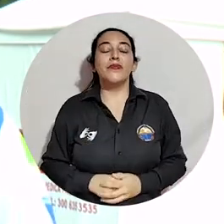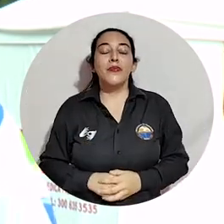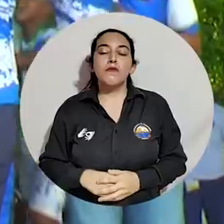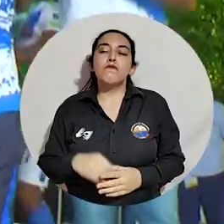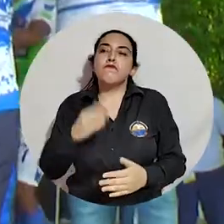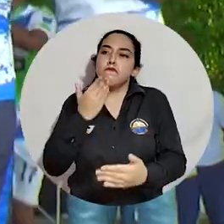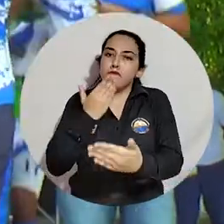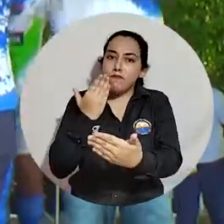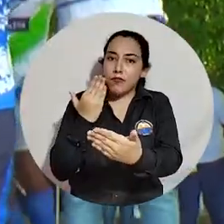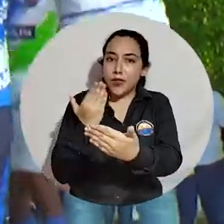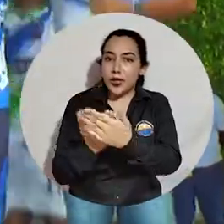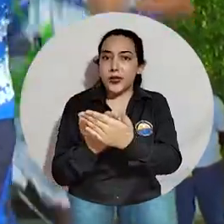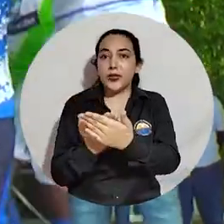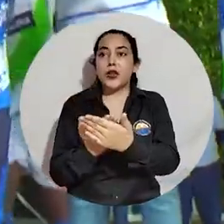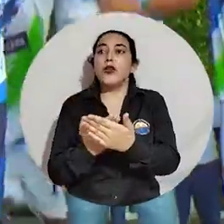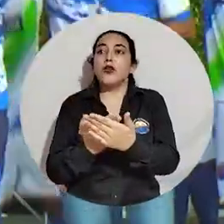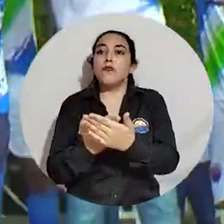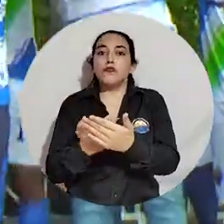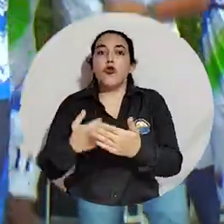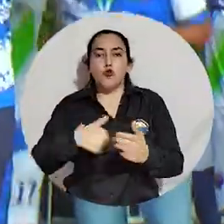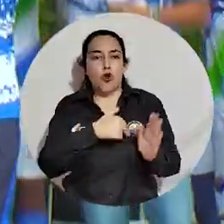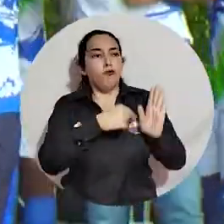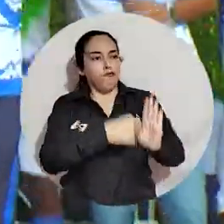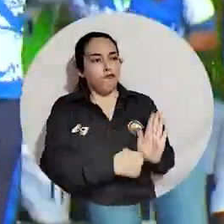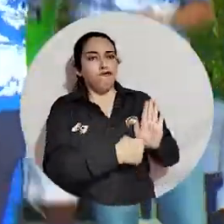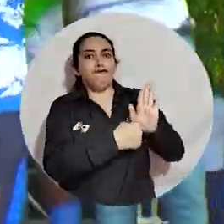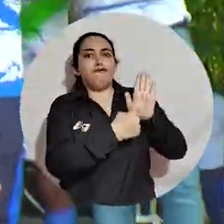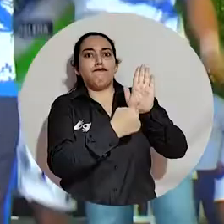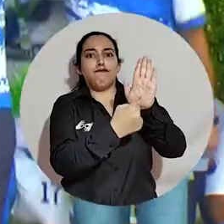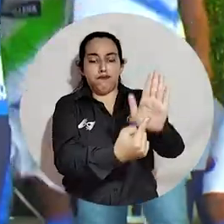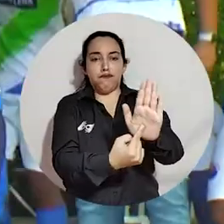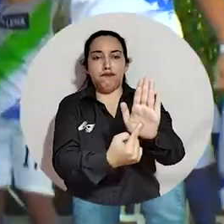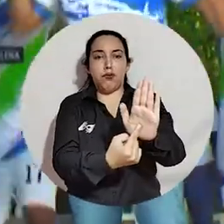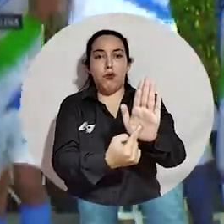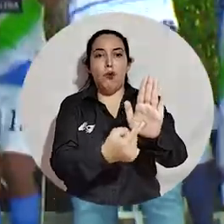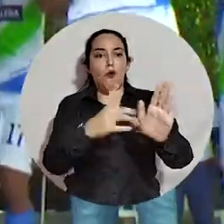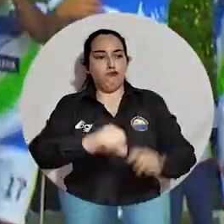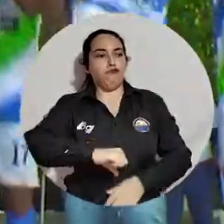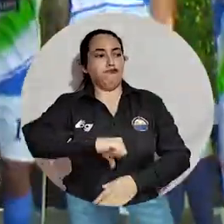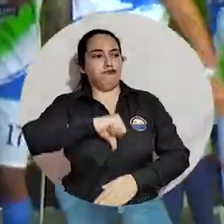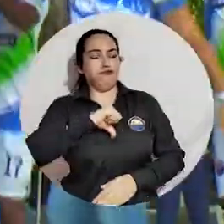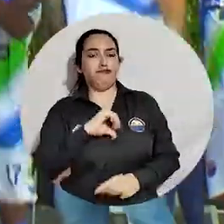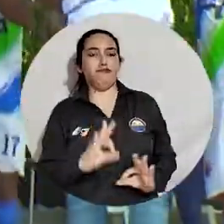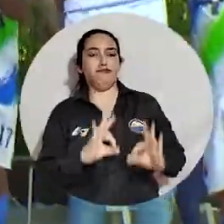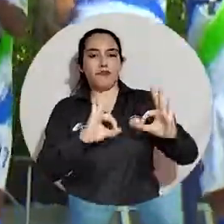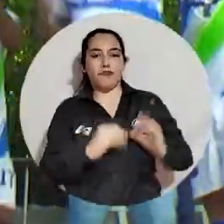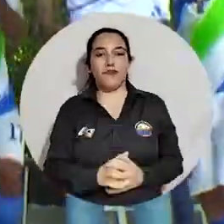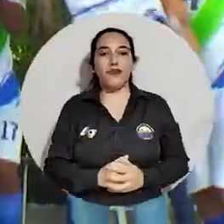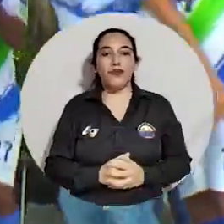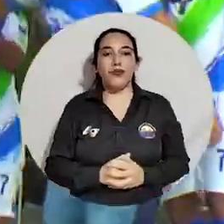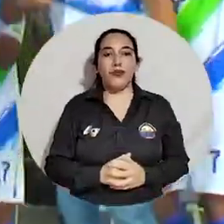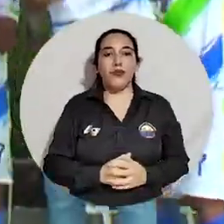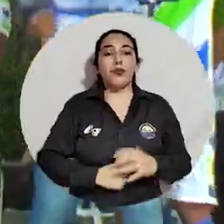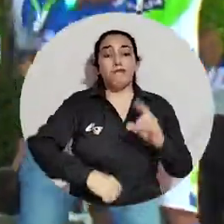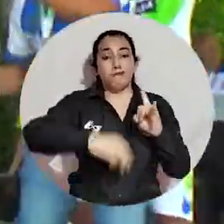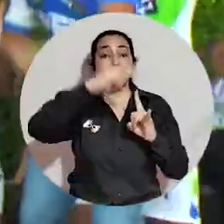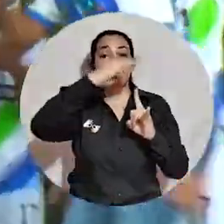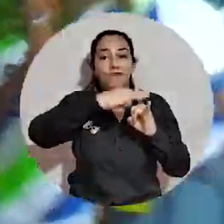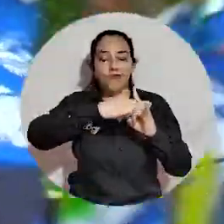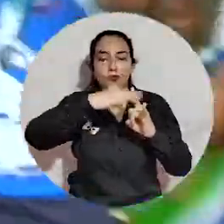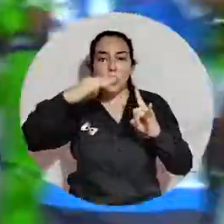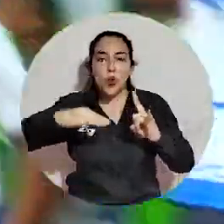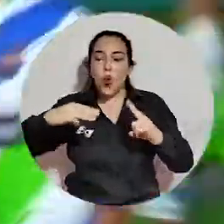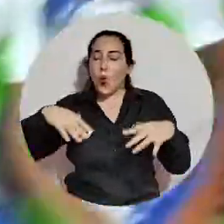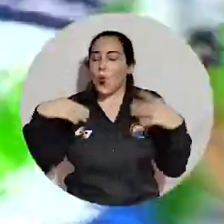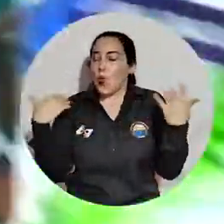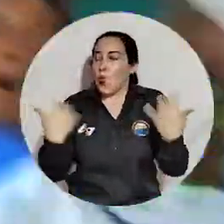este lugar, a ellos agradecerles también y bueno, aquí estamos representándolos con buen honor y con buena estima. La universidad